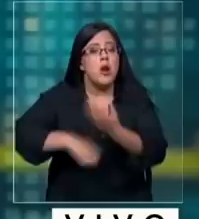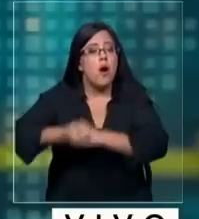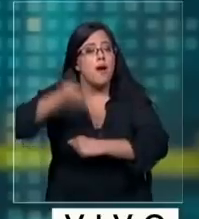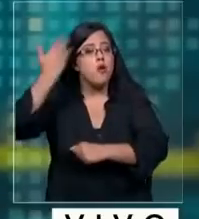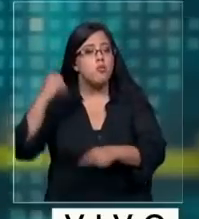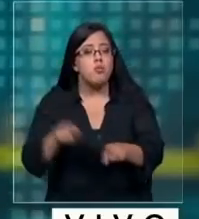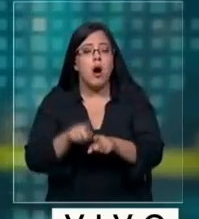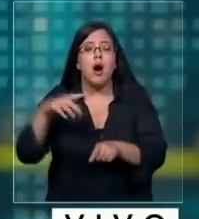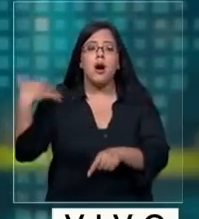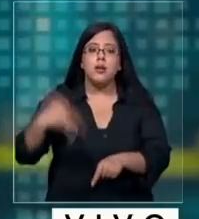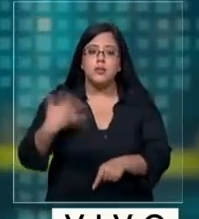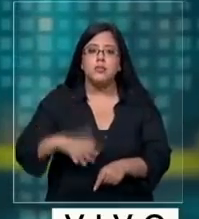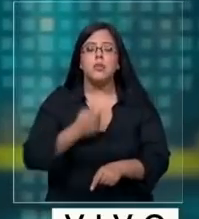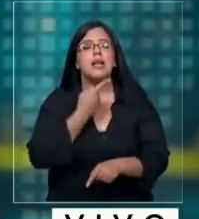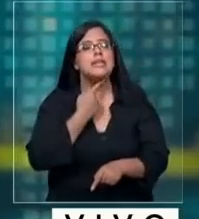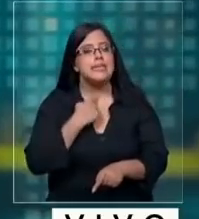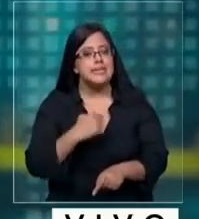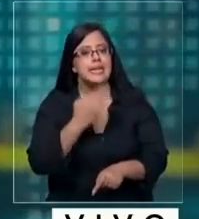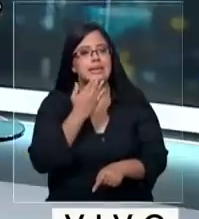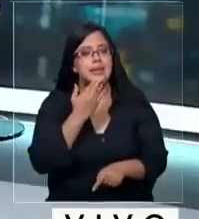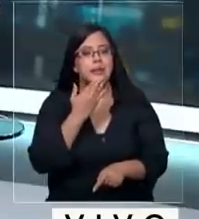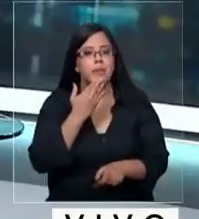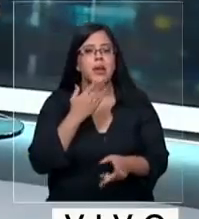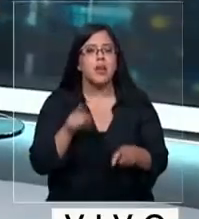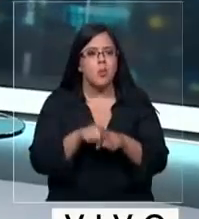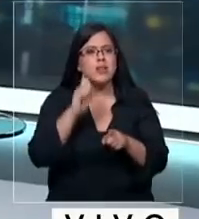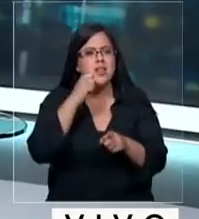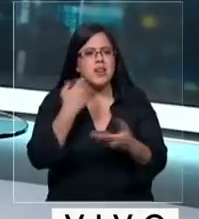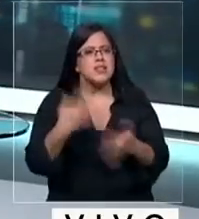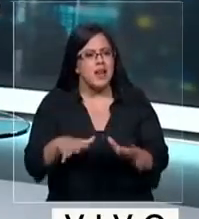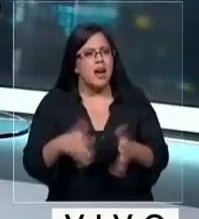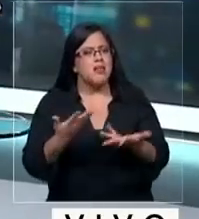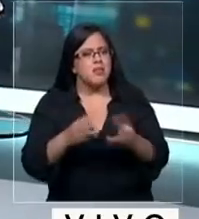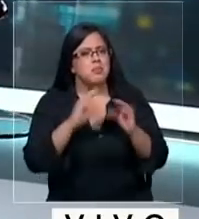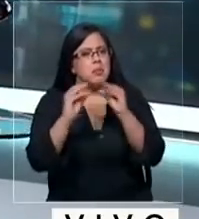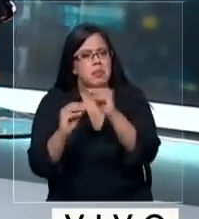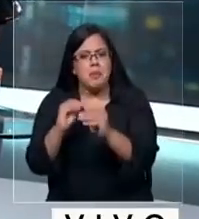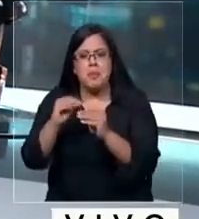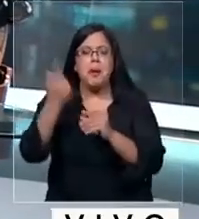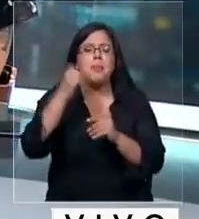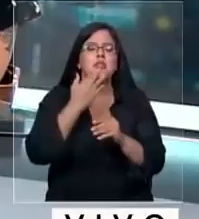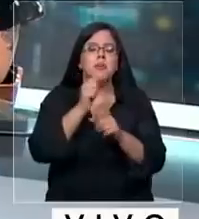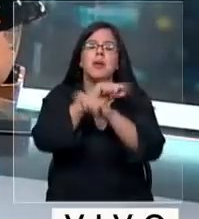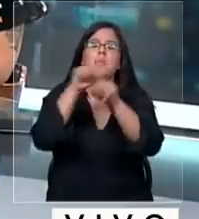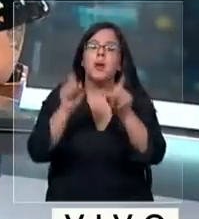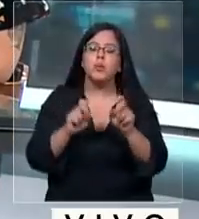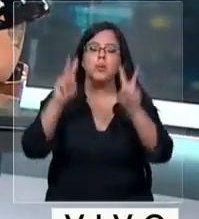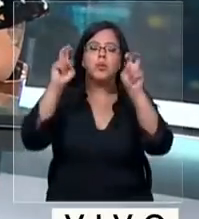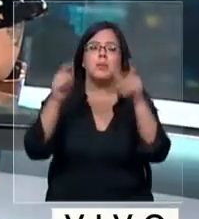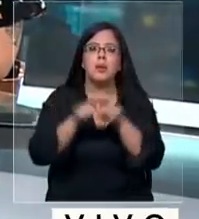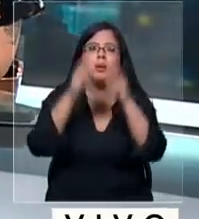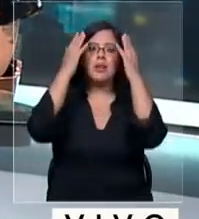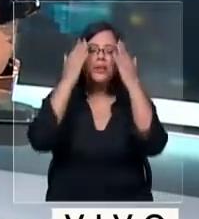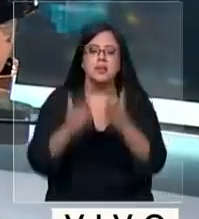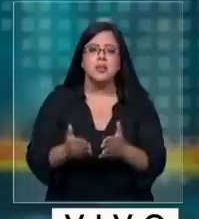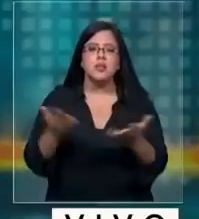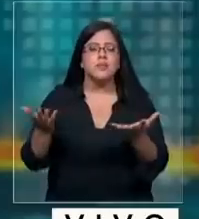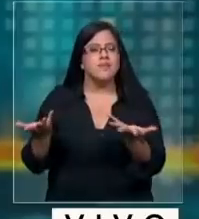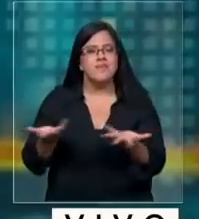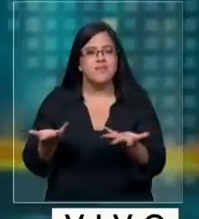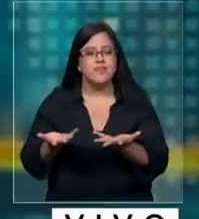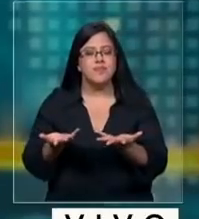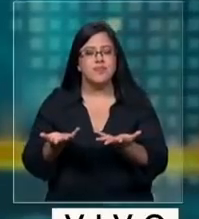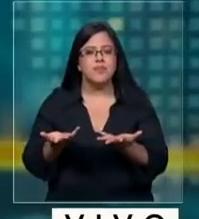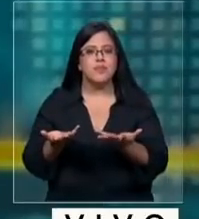súper relevante interesante y dio para mucho de hablar mucho después el amateur antes quisiera preguntar también por un tema que llama la atención y es que en general